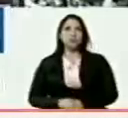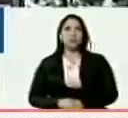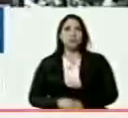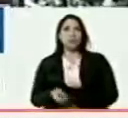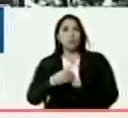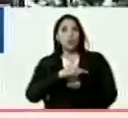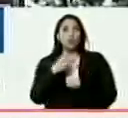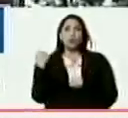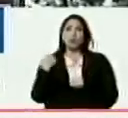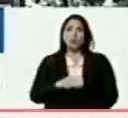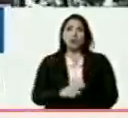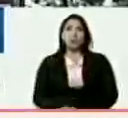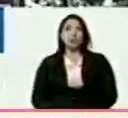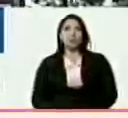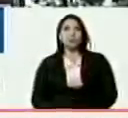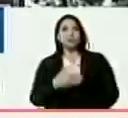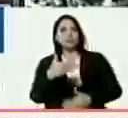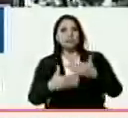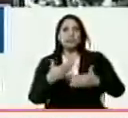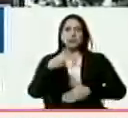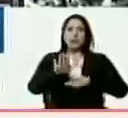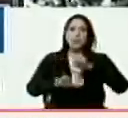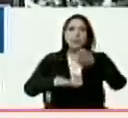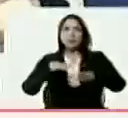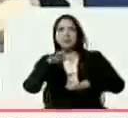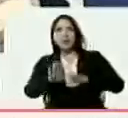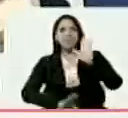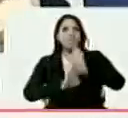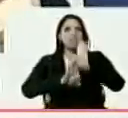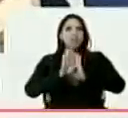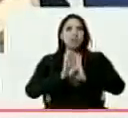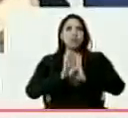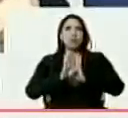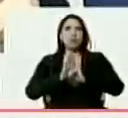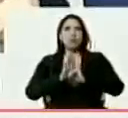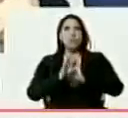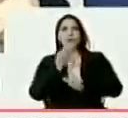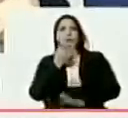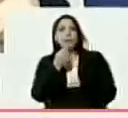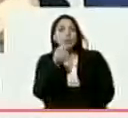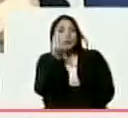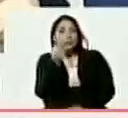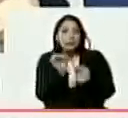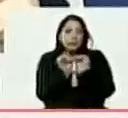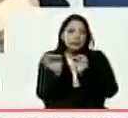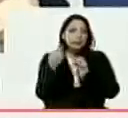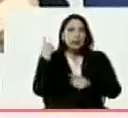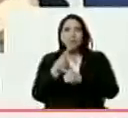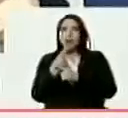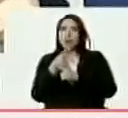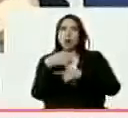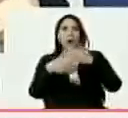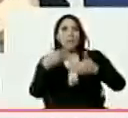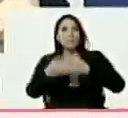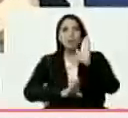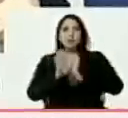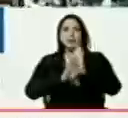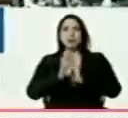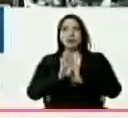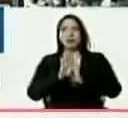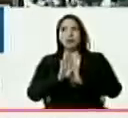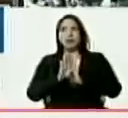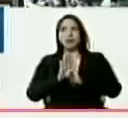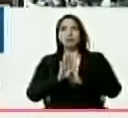Nosotros tenemos que avanzar, así sea un milímetro, pero nosotros tenemos que avanzar en la